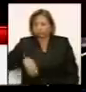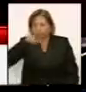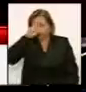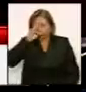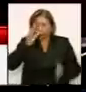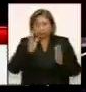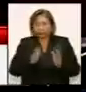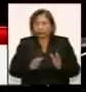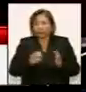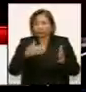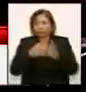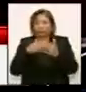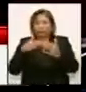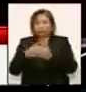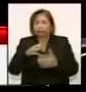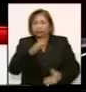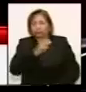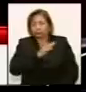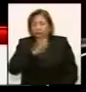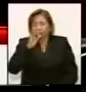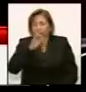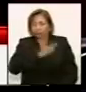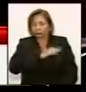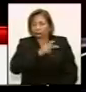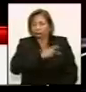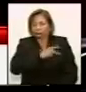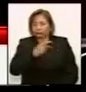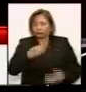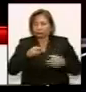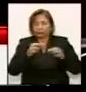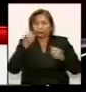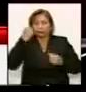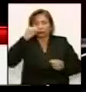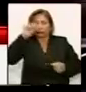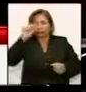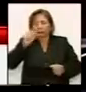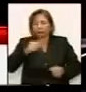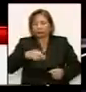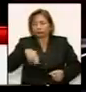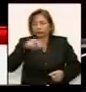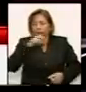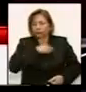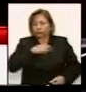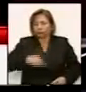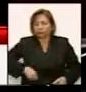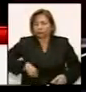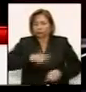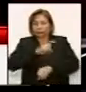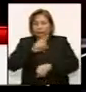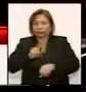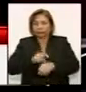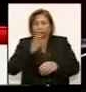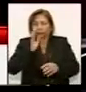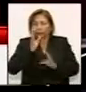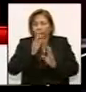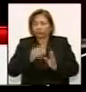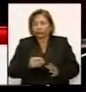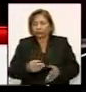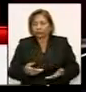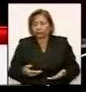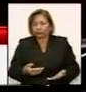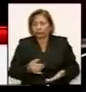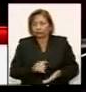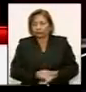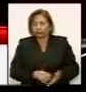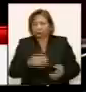peores épocas del obstruccionismo fujimorista, Fuerza Popular se niega a autorizar el viaje al presidente después de una hora y media de peroratas. Y no es que